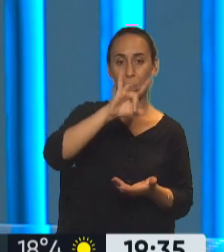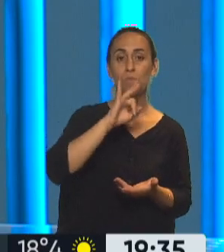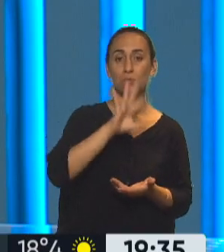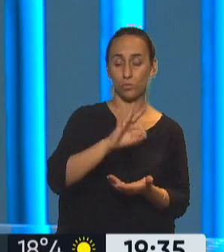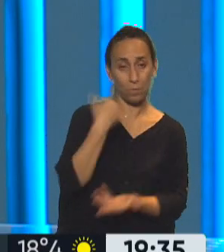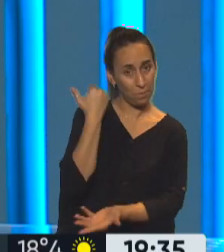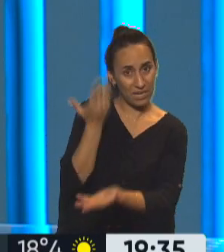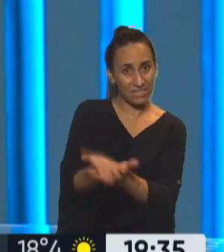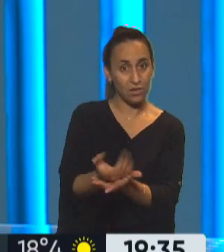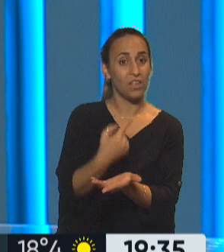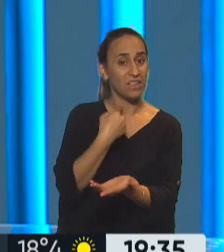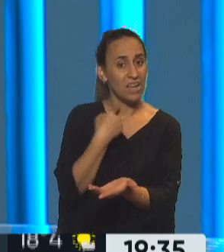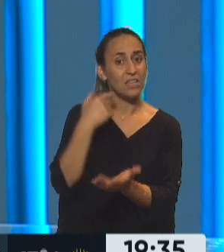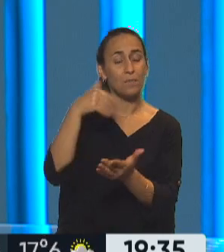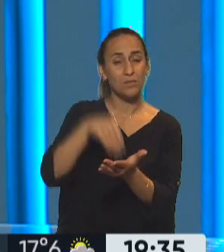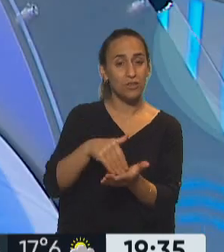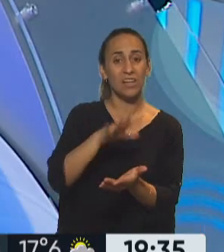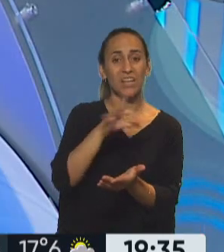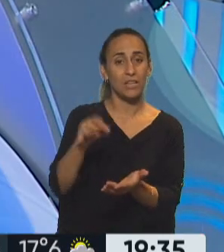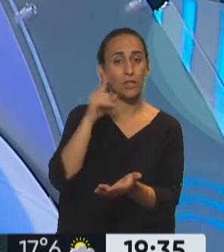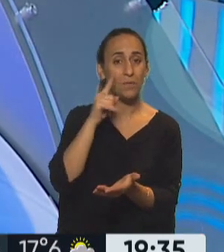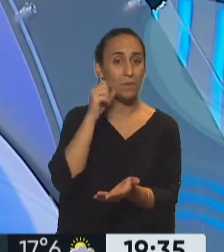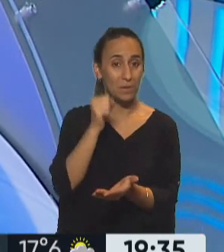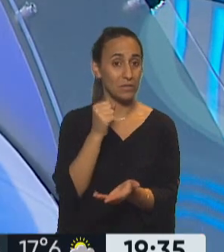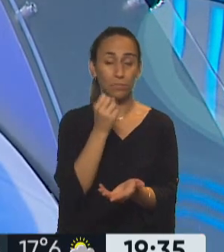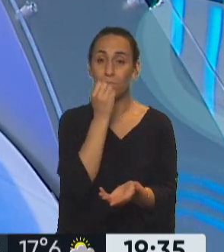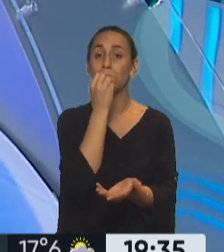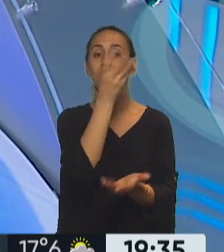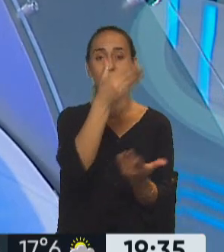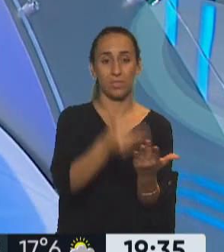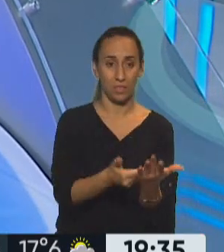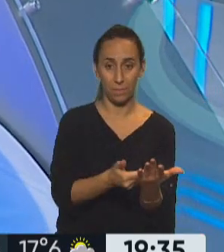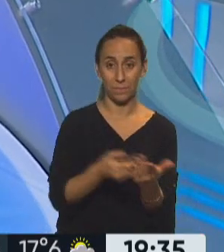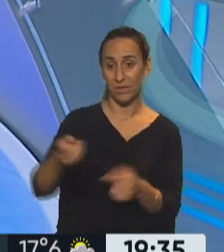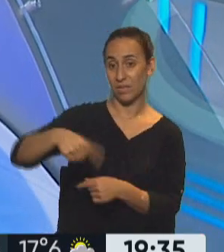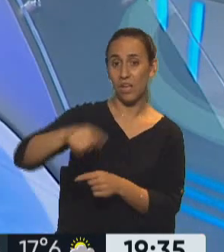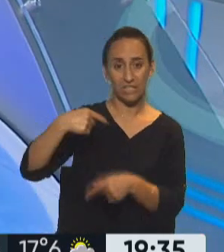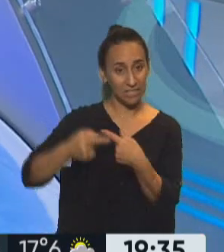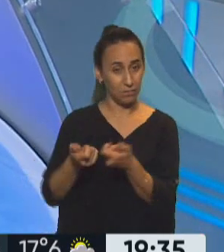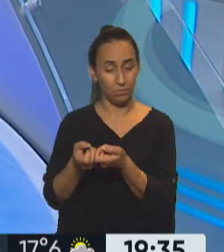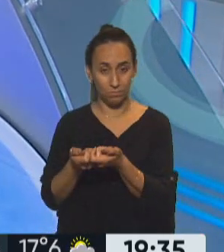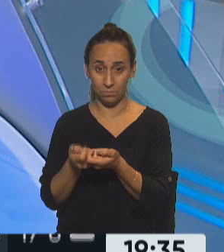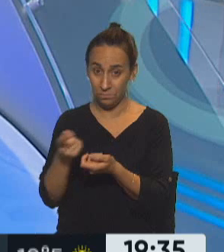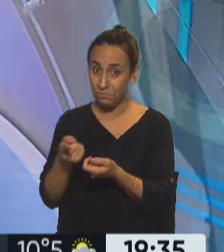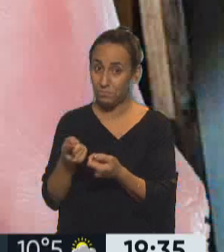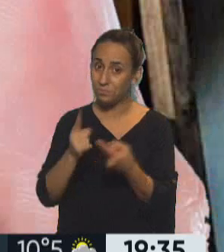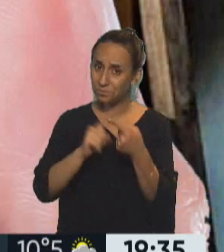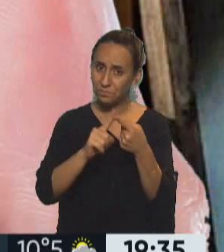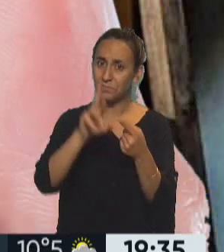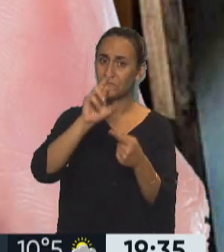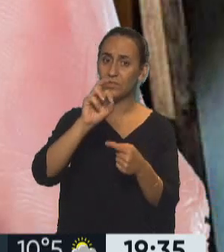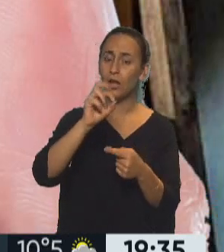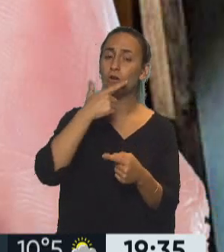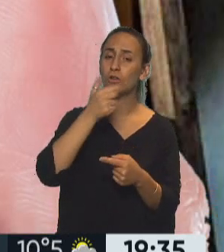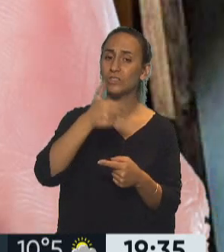y medio de pesos lo blanqueó lo blanqueó antes de la justicia entonces siguen hablando de esto le preguntan te comunicaste con Rosana Rosana